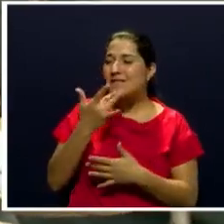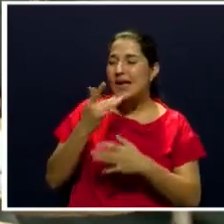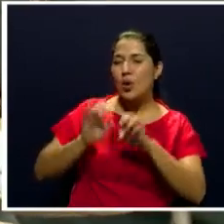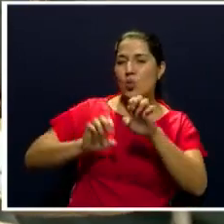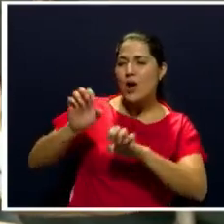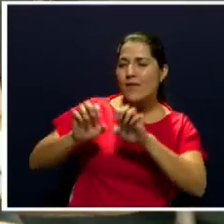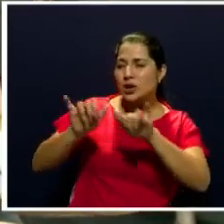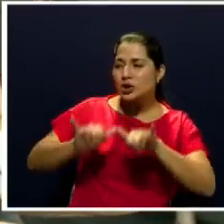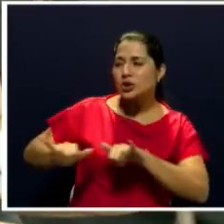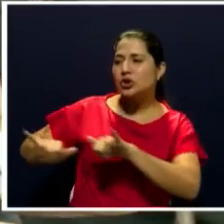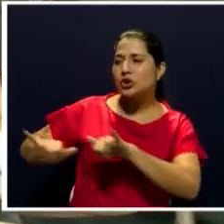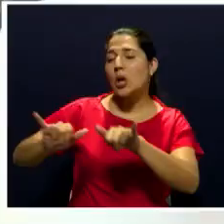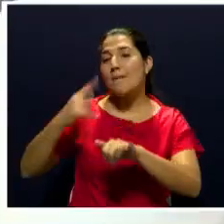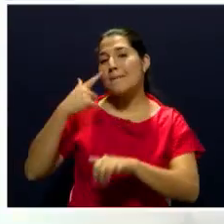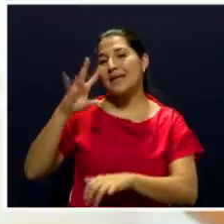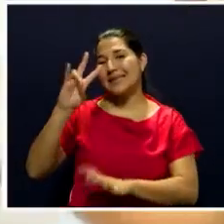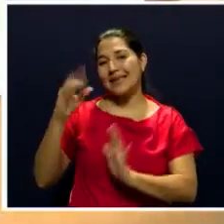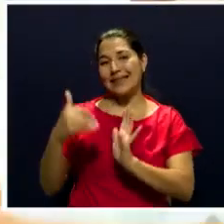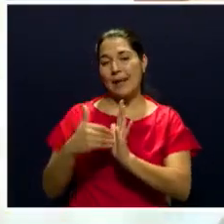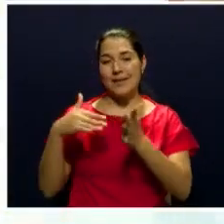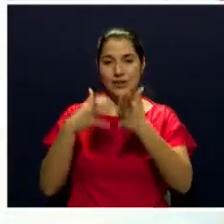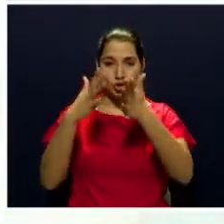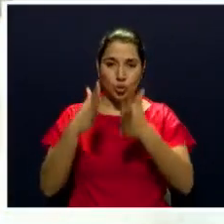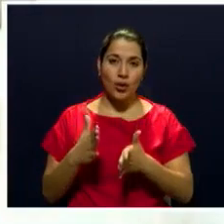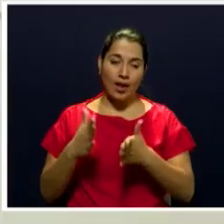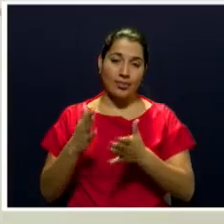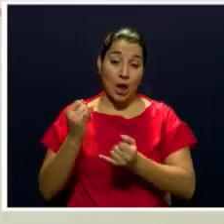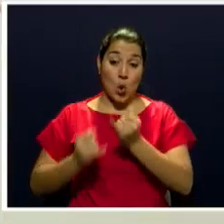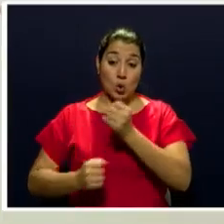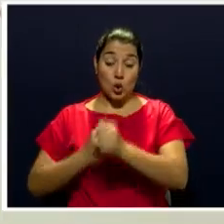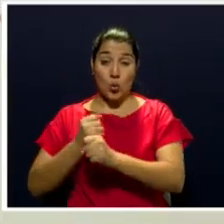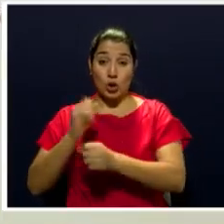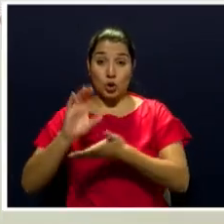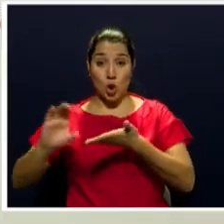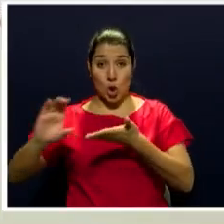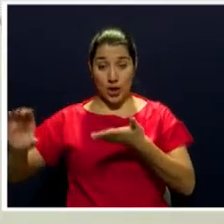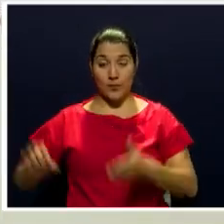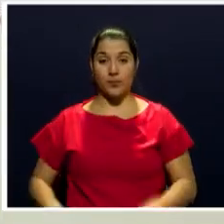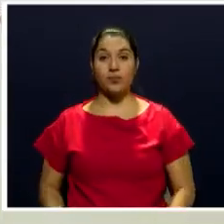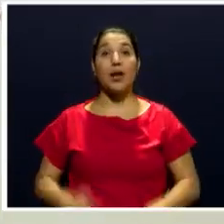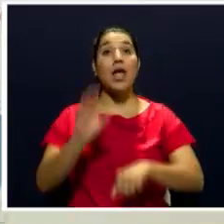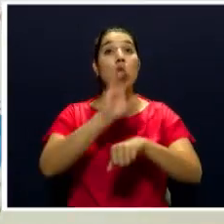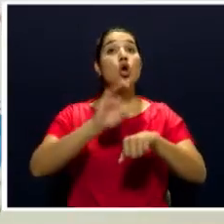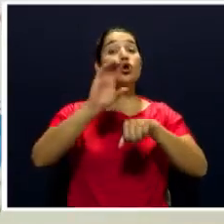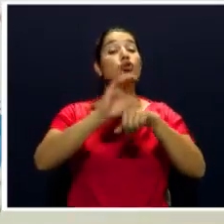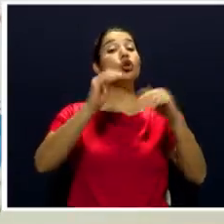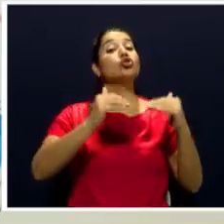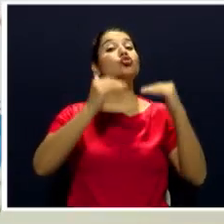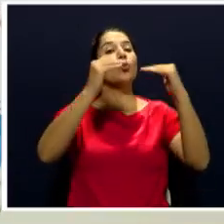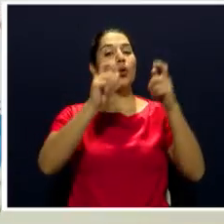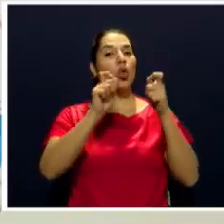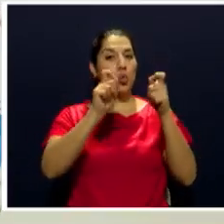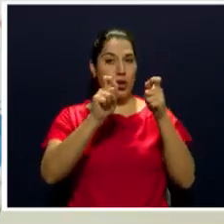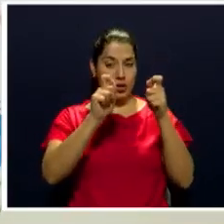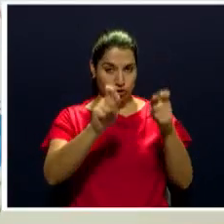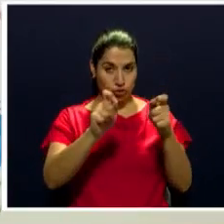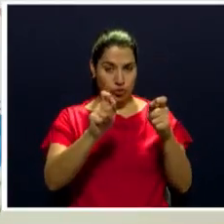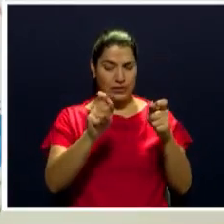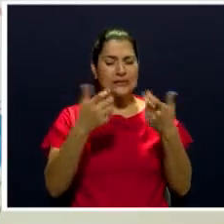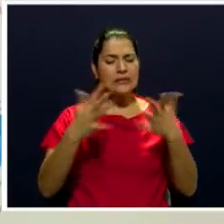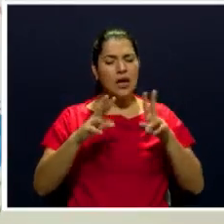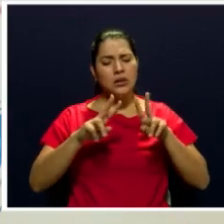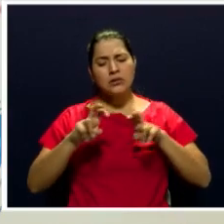de 70.000 estudiantes de último nivel de secundaria. El Consejo Superior de Educación, a solicitud de la Administración, hizo un